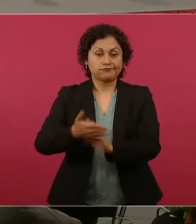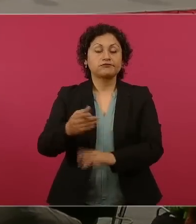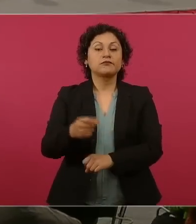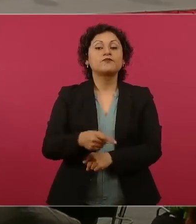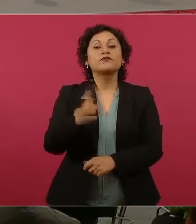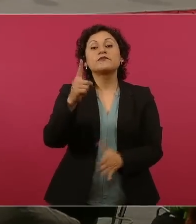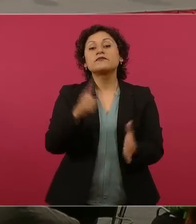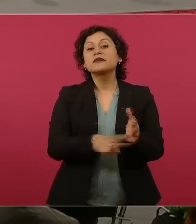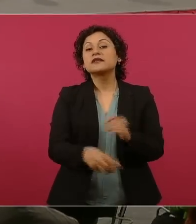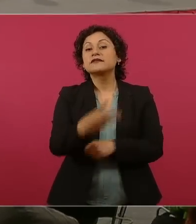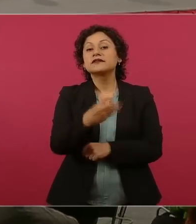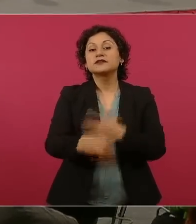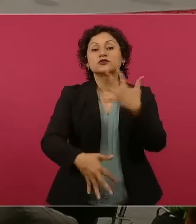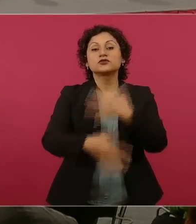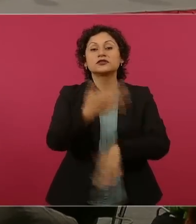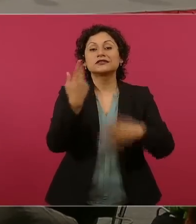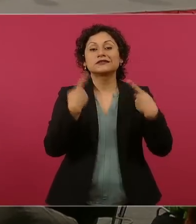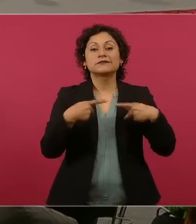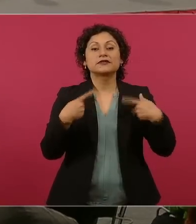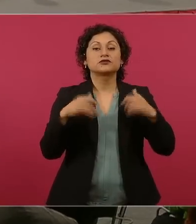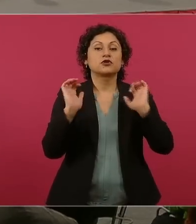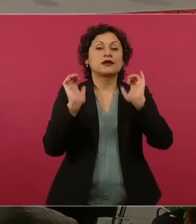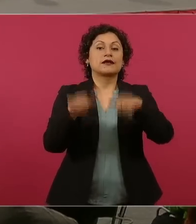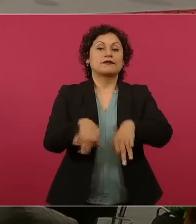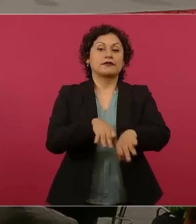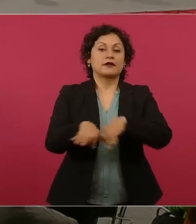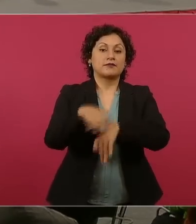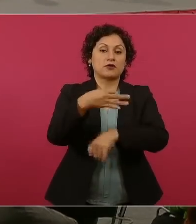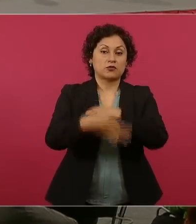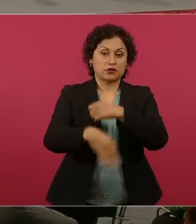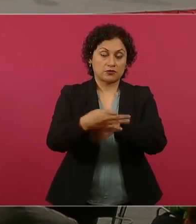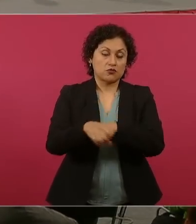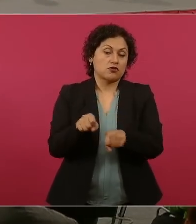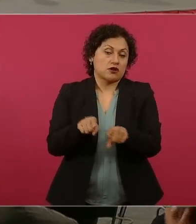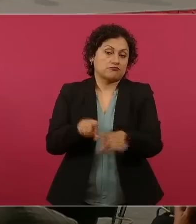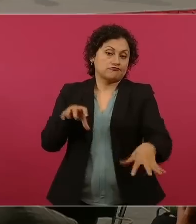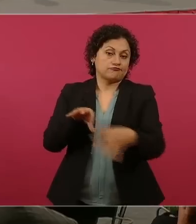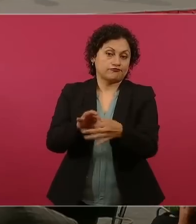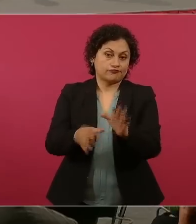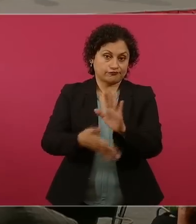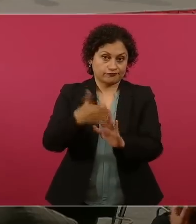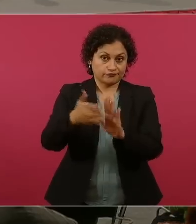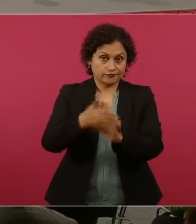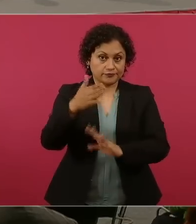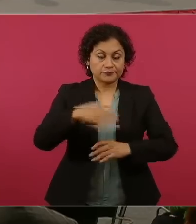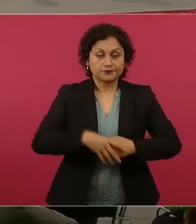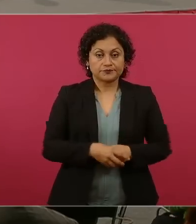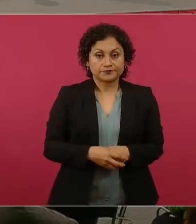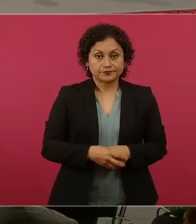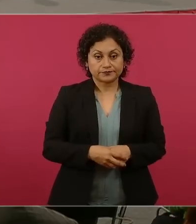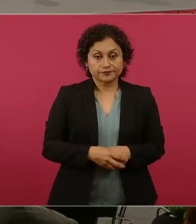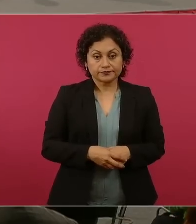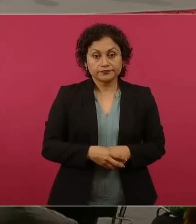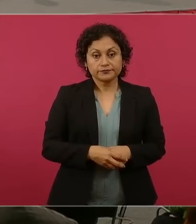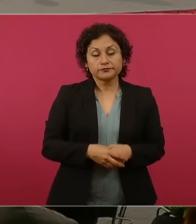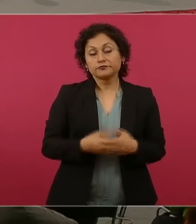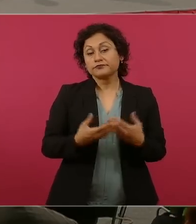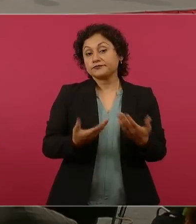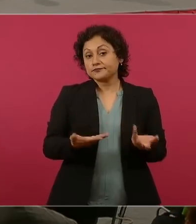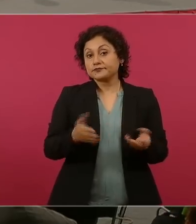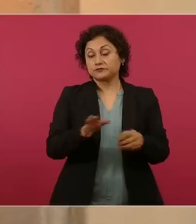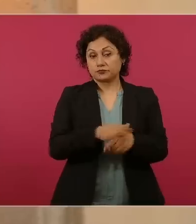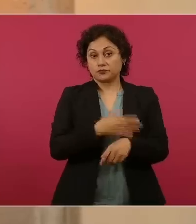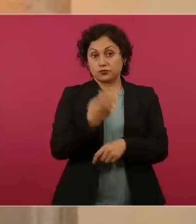1.315 empleos temporales relacionados con la construcción. Siguiente, por favor. De tal forma